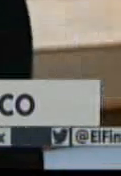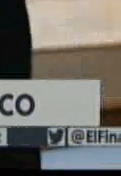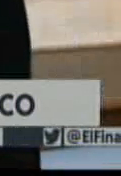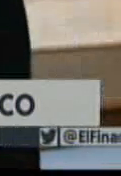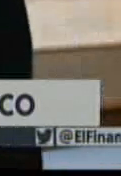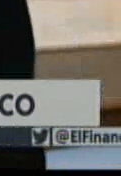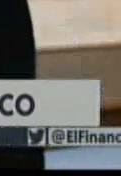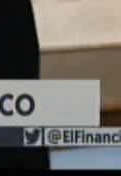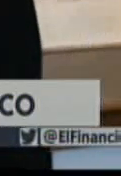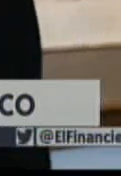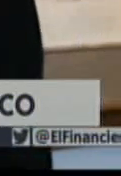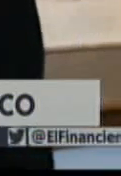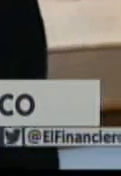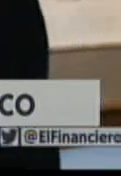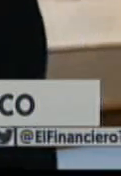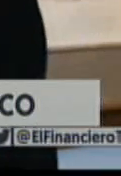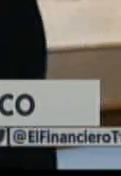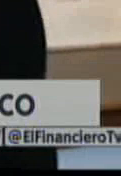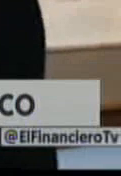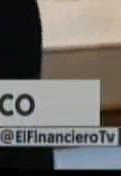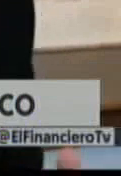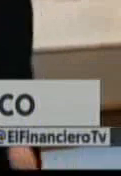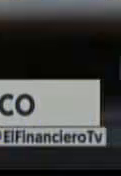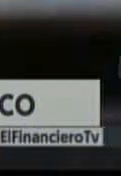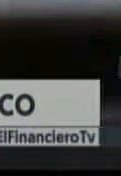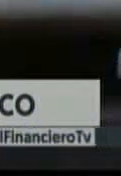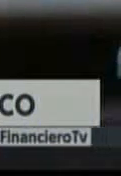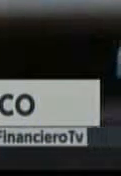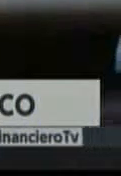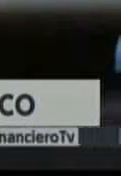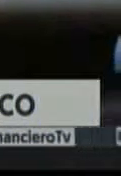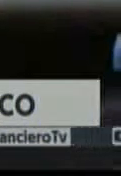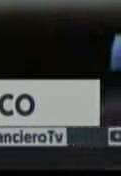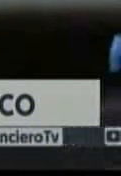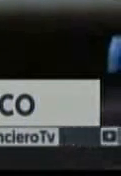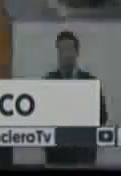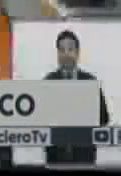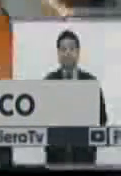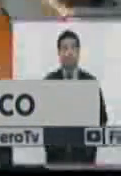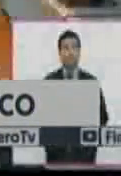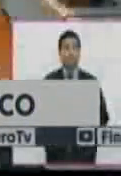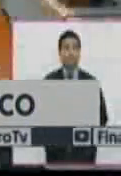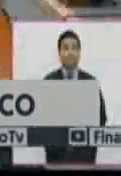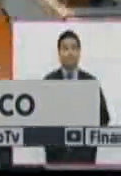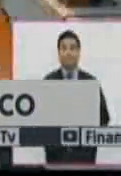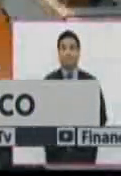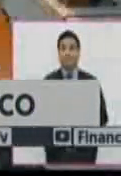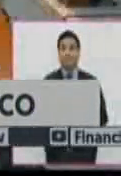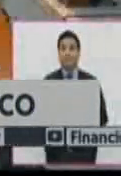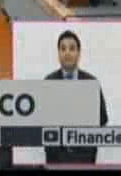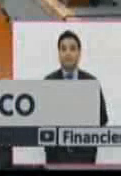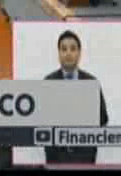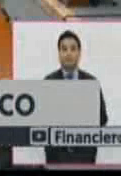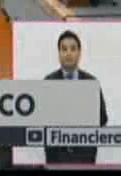de sindicatos. Y esas personas, quienes hagan la aportación con nombre y apellido, además